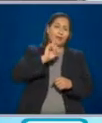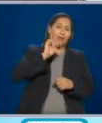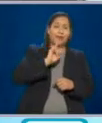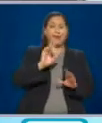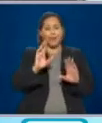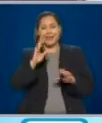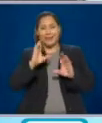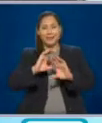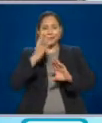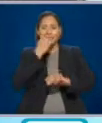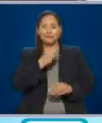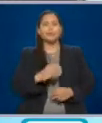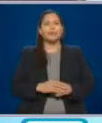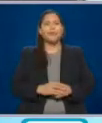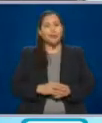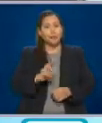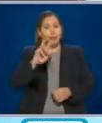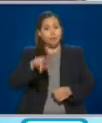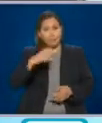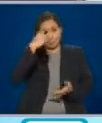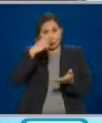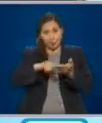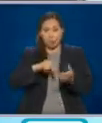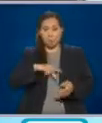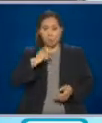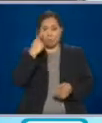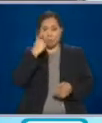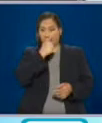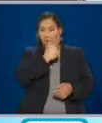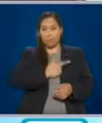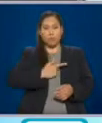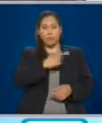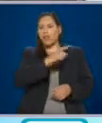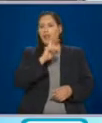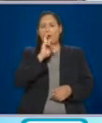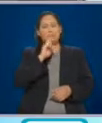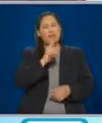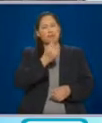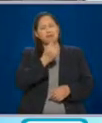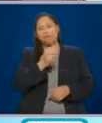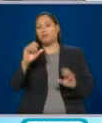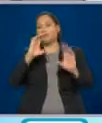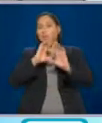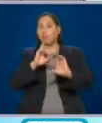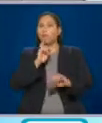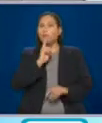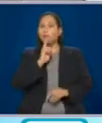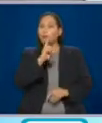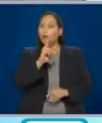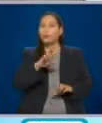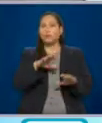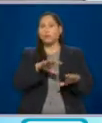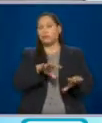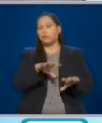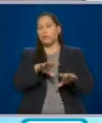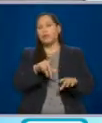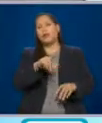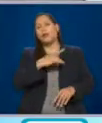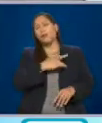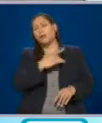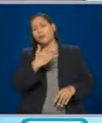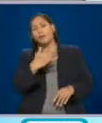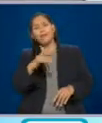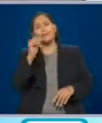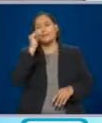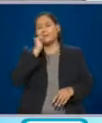Grandiosa. Y la verdad creo que para mi gusto era el que mejor cantaba. Tenía una voz impresionante. Y romántico, ¿no? O sea,